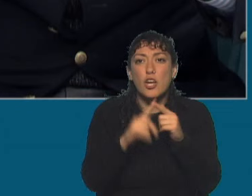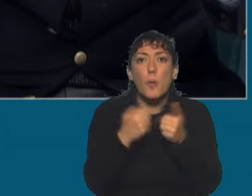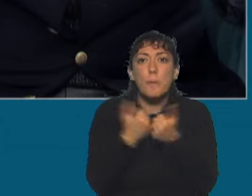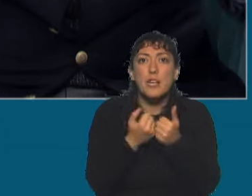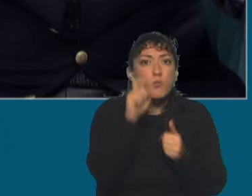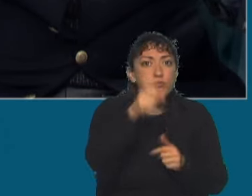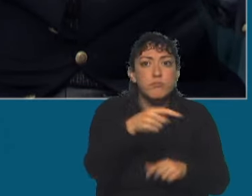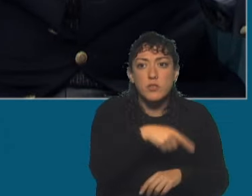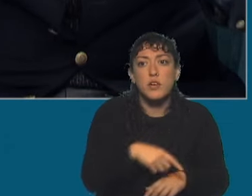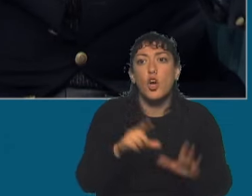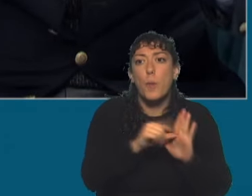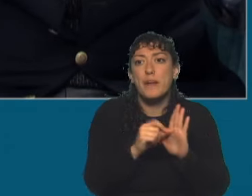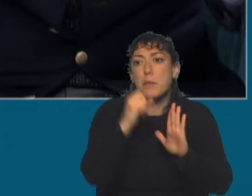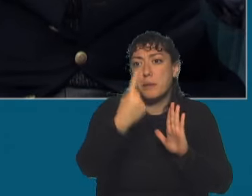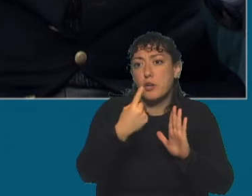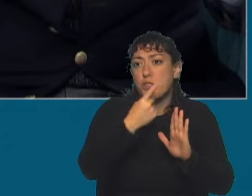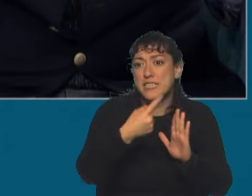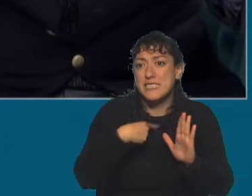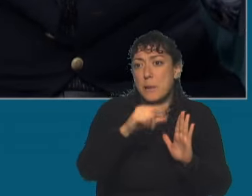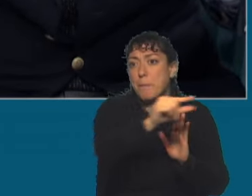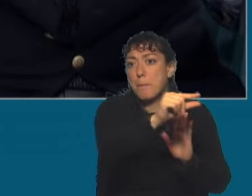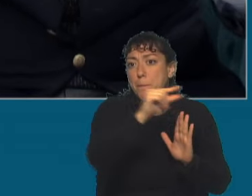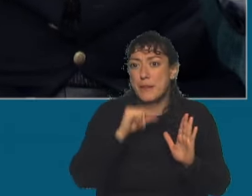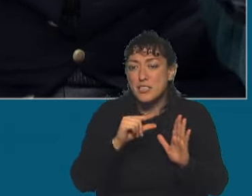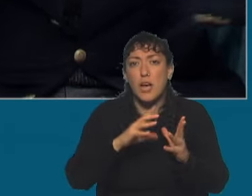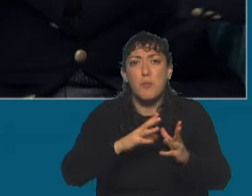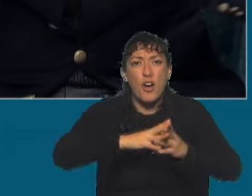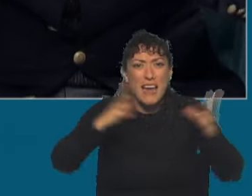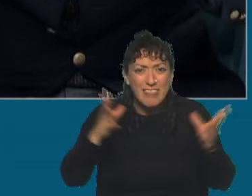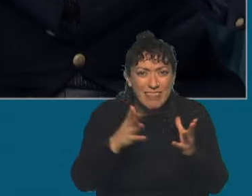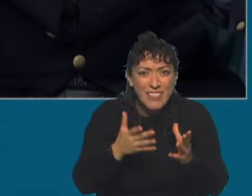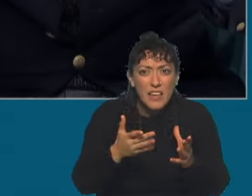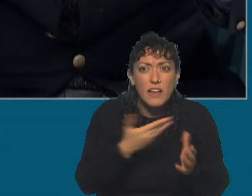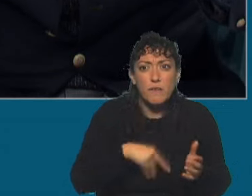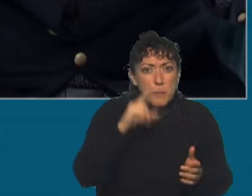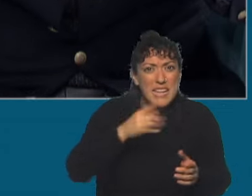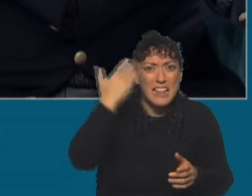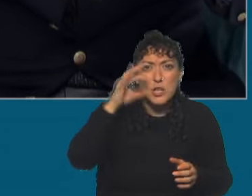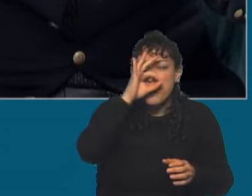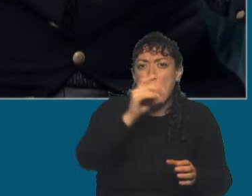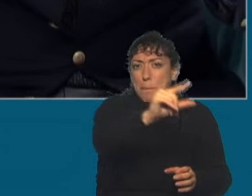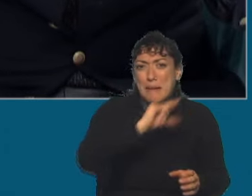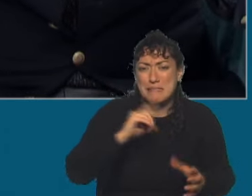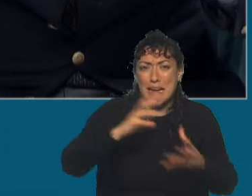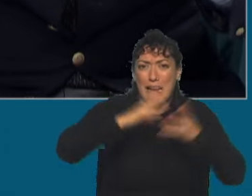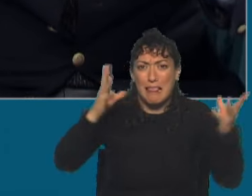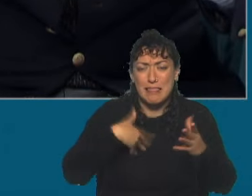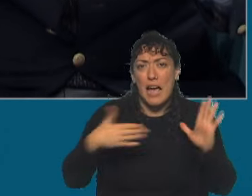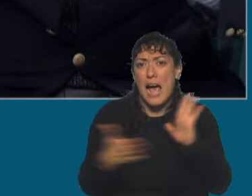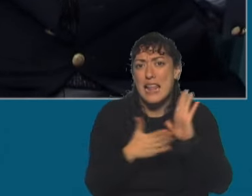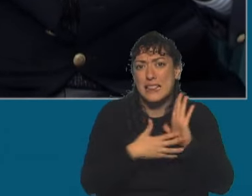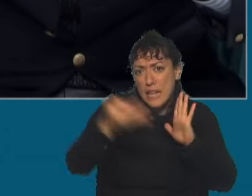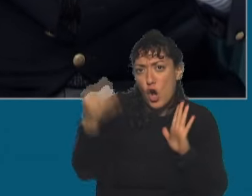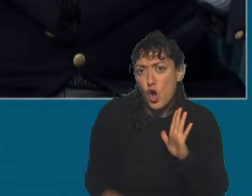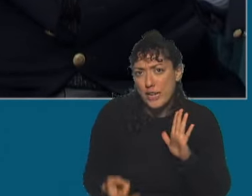primero, el artículo primero que establece cuando sea un préstamo de esa magnitud, nunca el fondo prestó tanto dinero, tenía que exigir garantías concretas